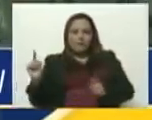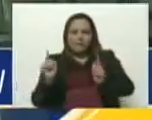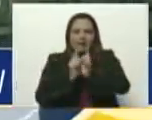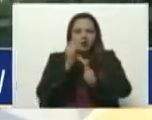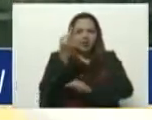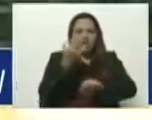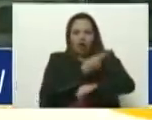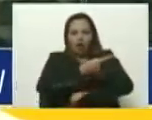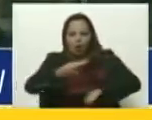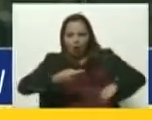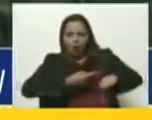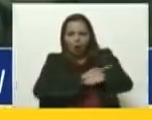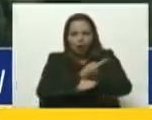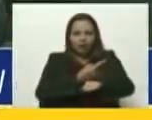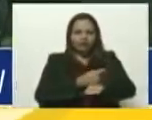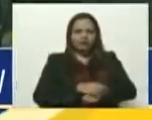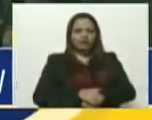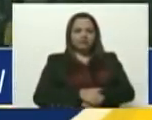horas